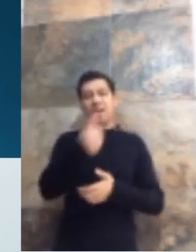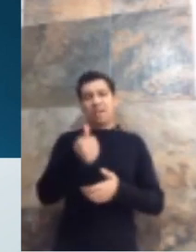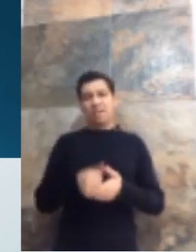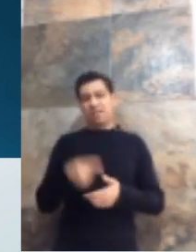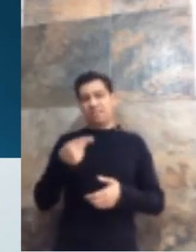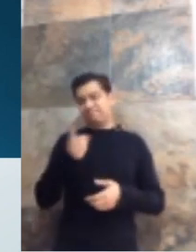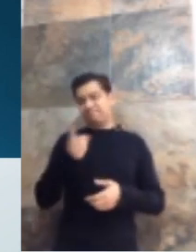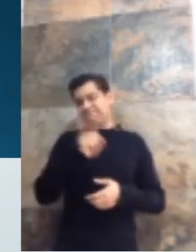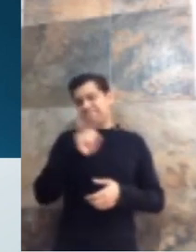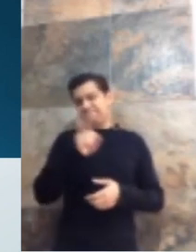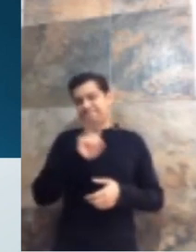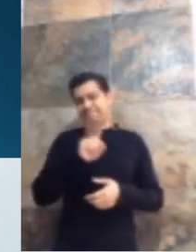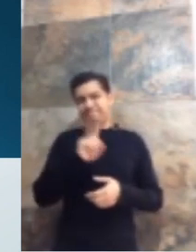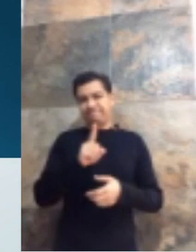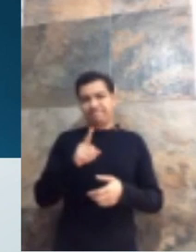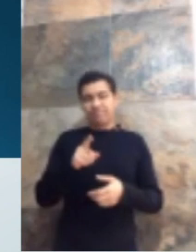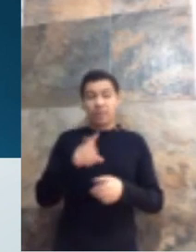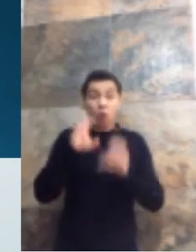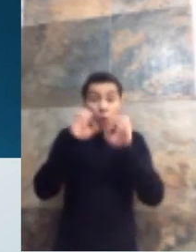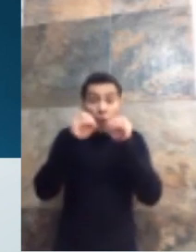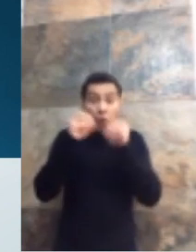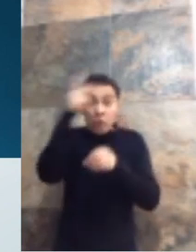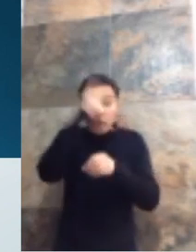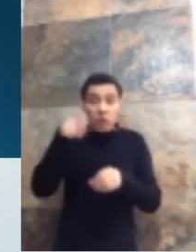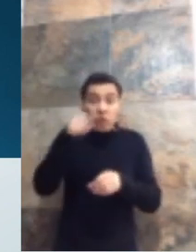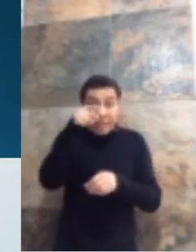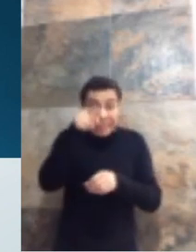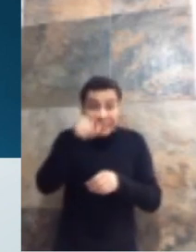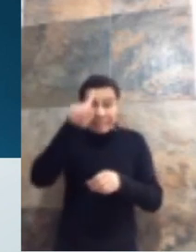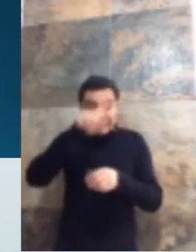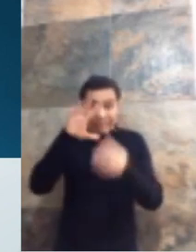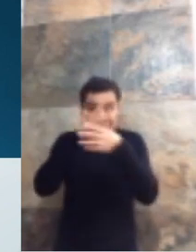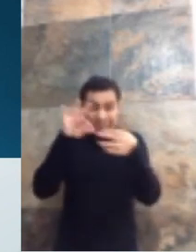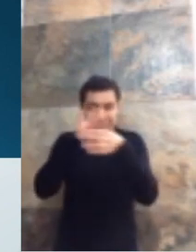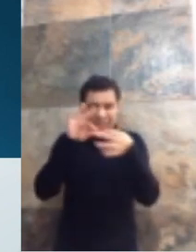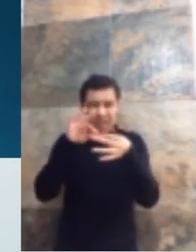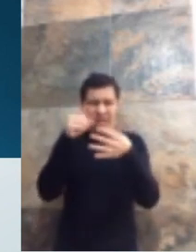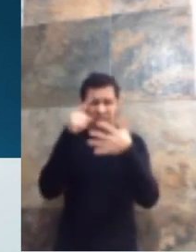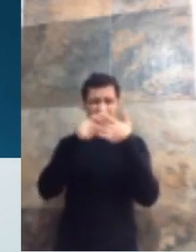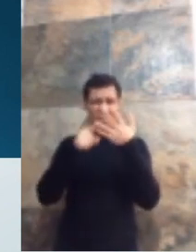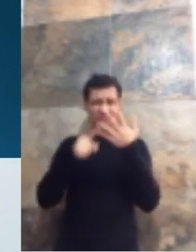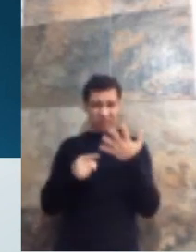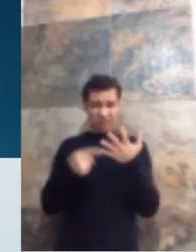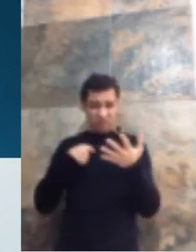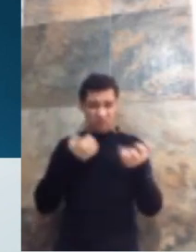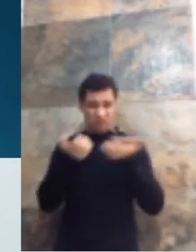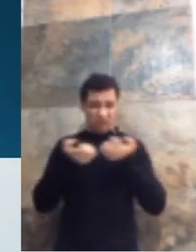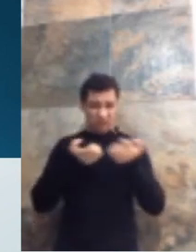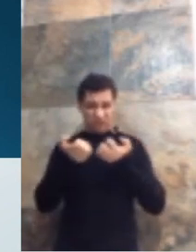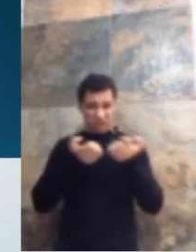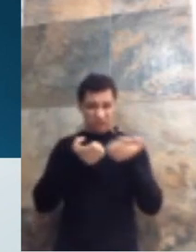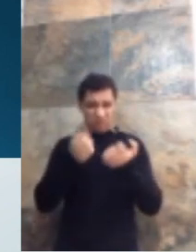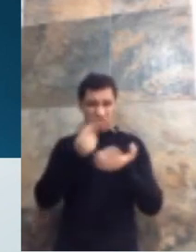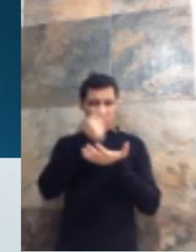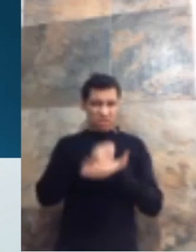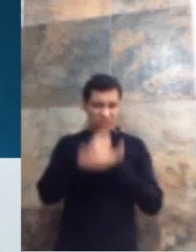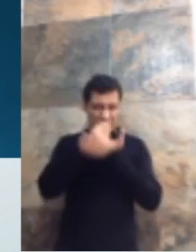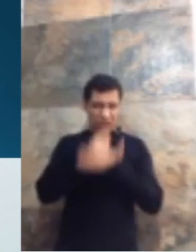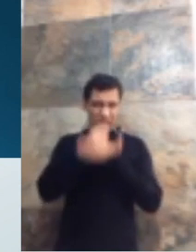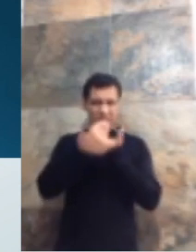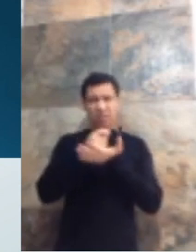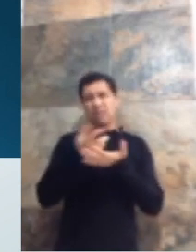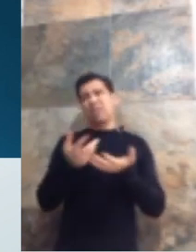emocional en la casa no se hacen. Y al no hacerlas, que precisamente por una razón como esta de que yo no tengo tiempo para